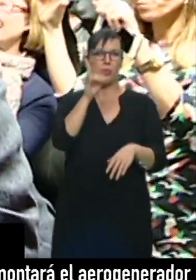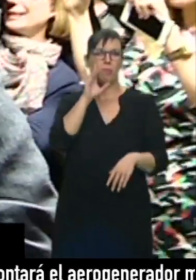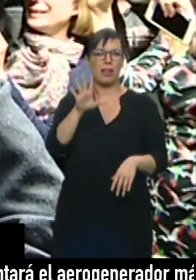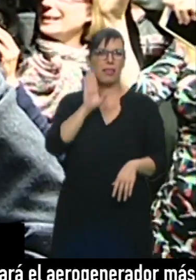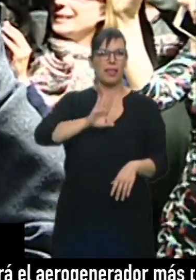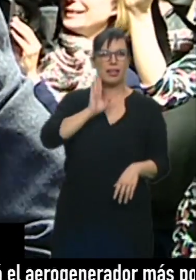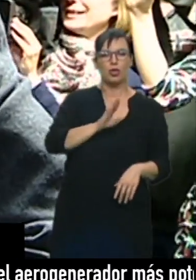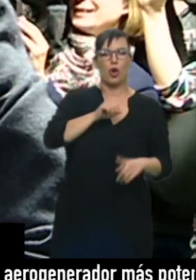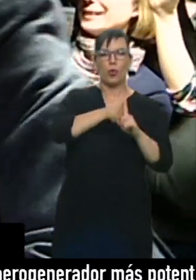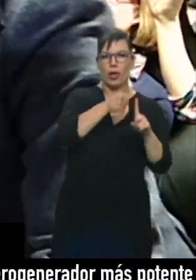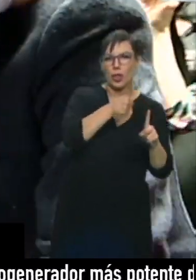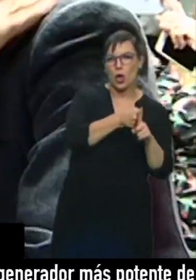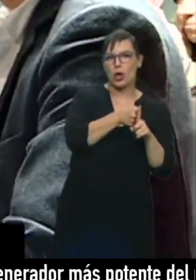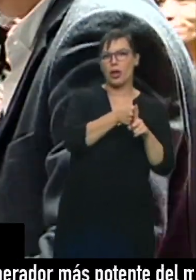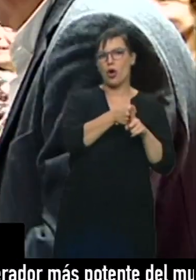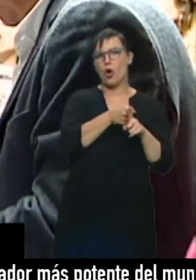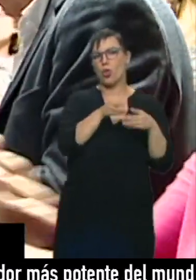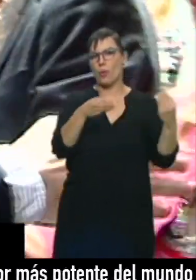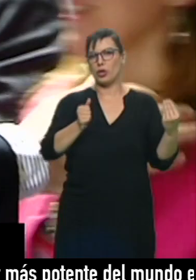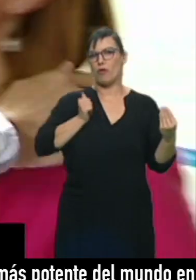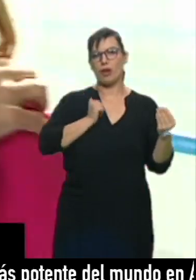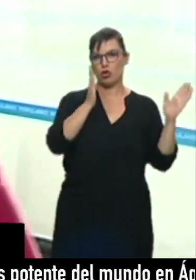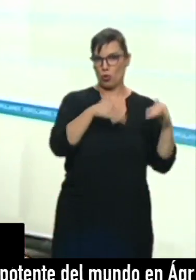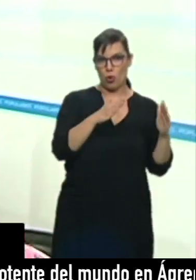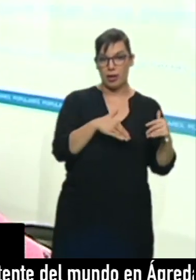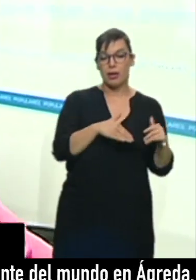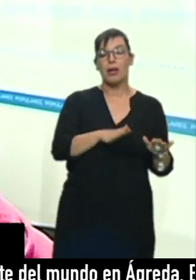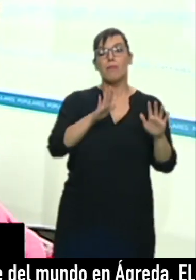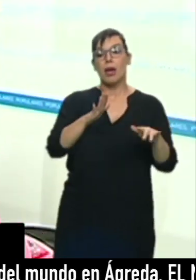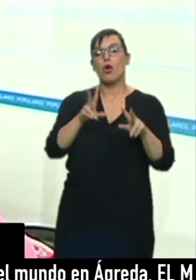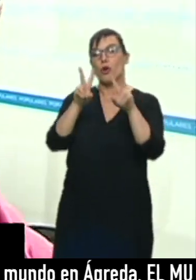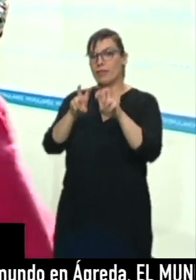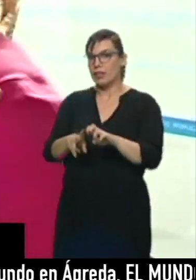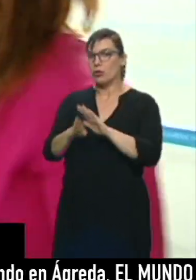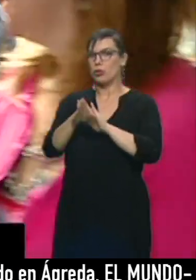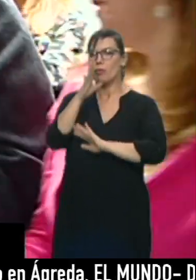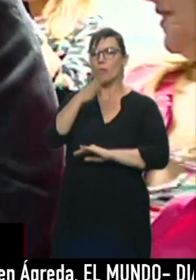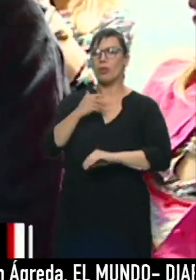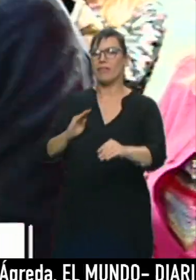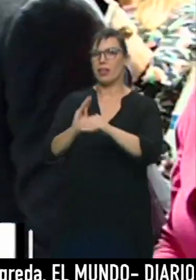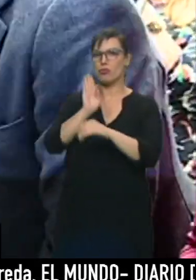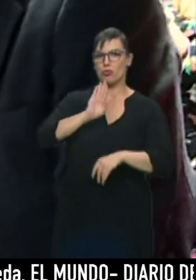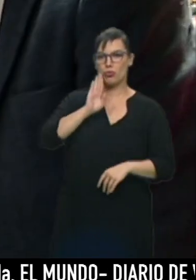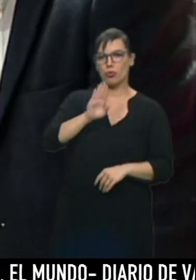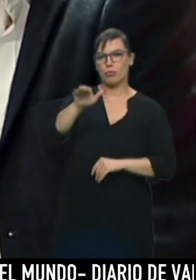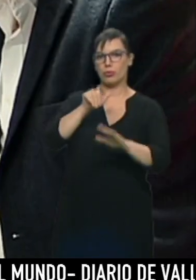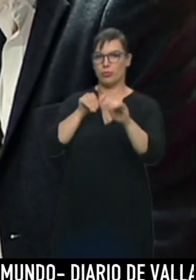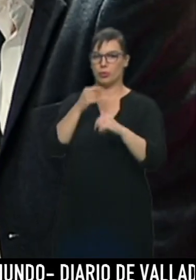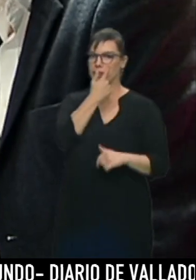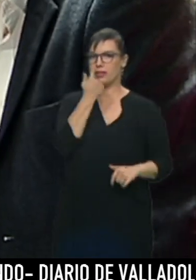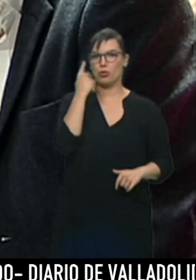falsedad documental, pero ha decidido la reapertura por una posible financiación ilegal y ha citado a dos testigos.